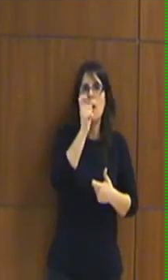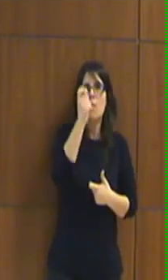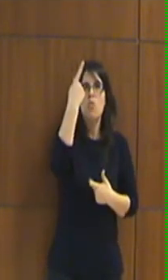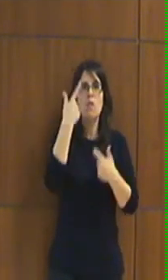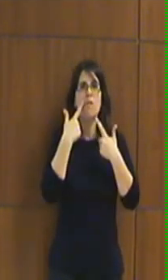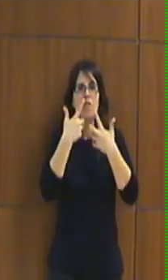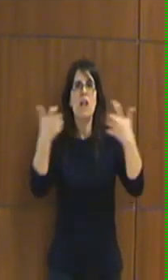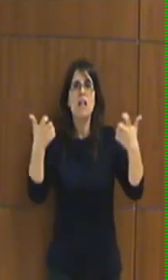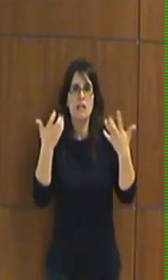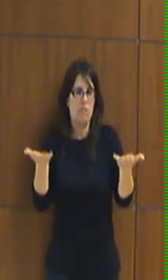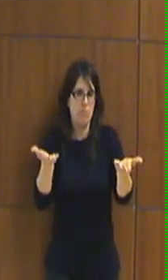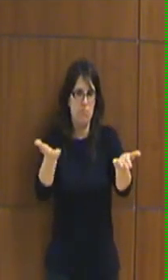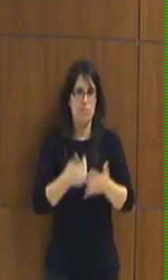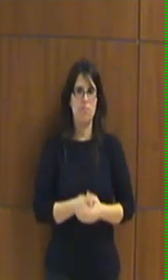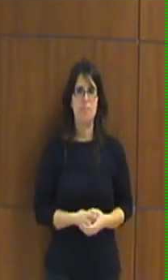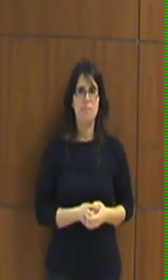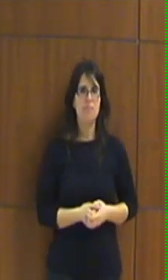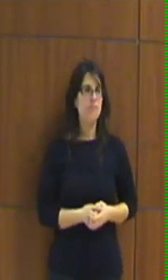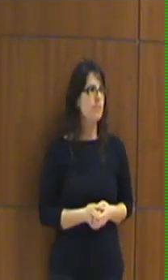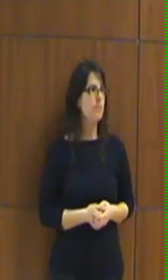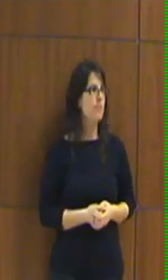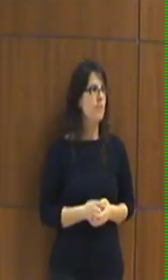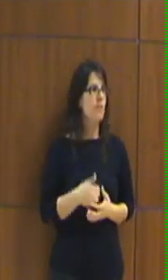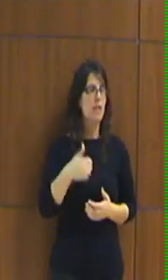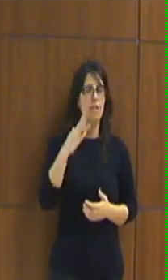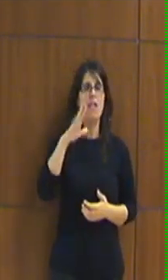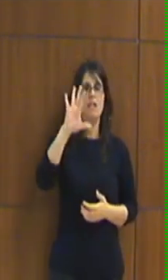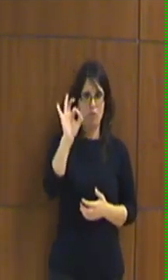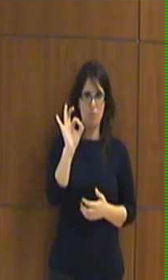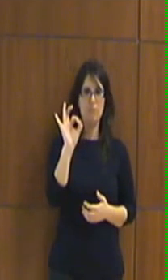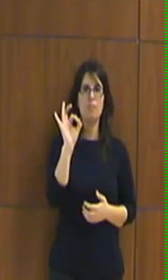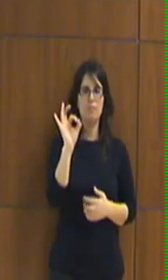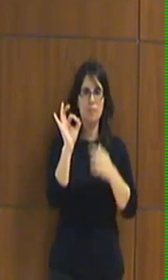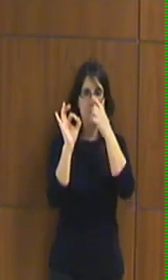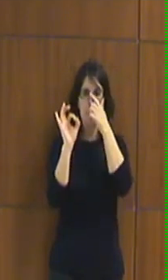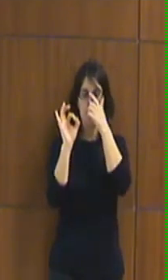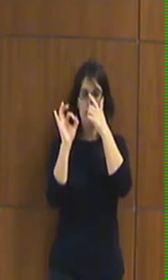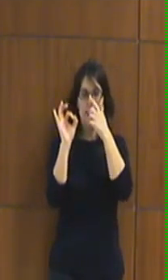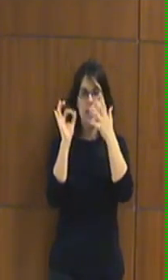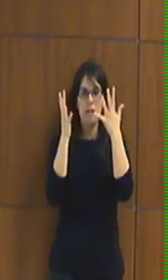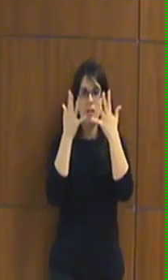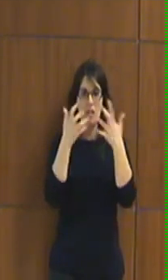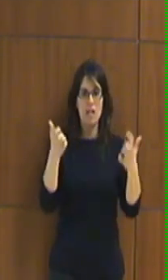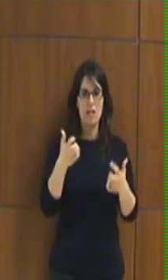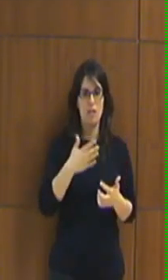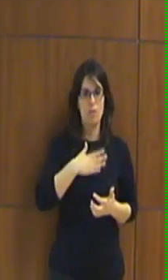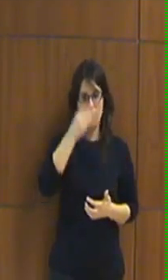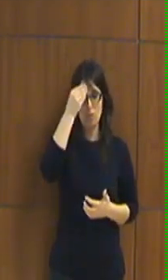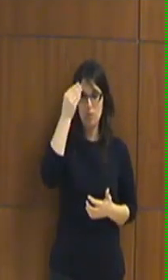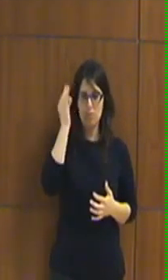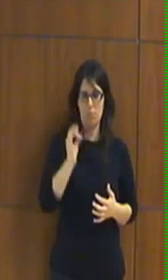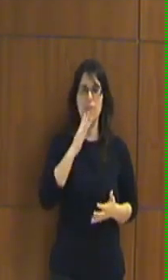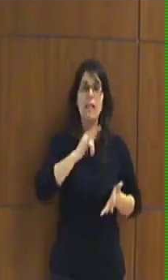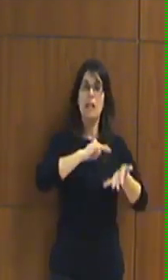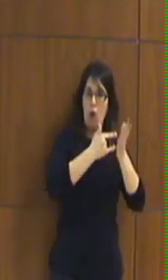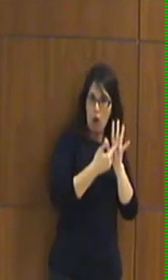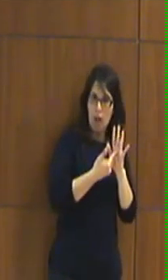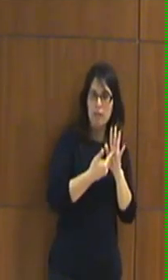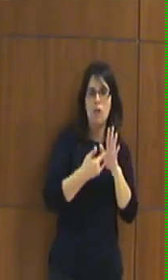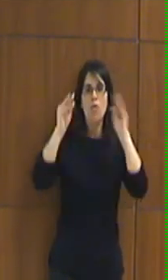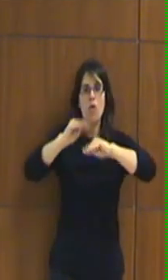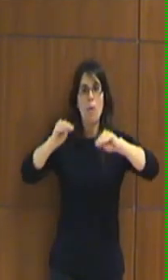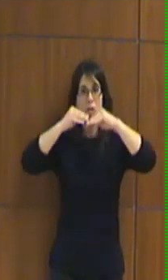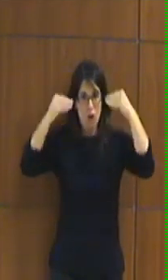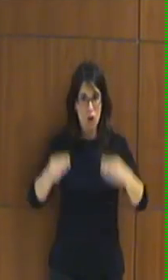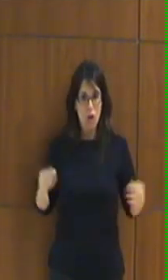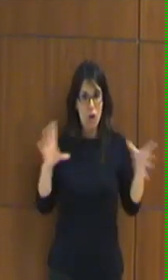pues adelante, por favor, empezando por yo creo que la frase Francisco. Con la que me quedo yo es que las tecnologías y una buena formación